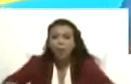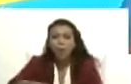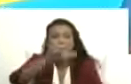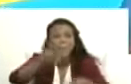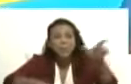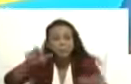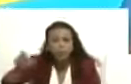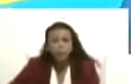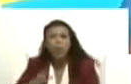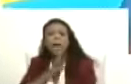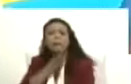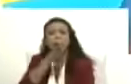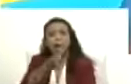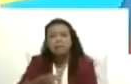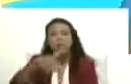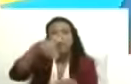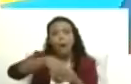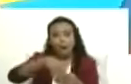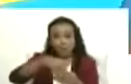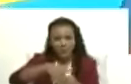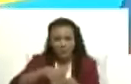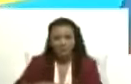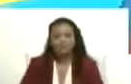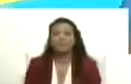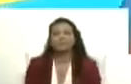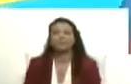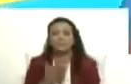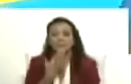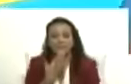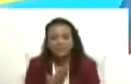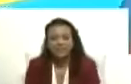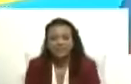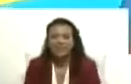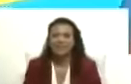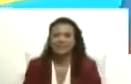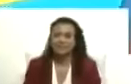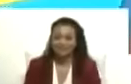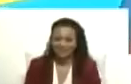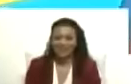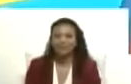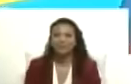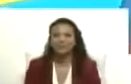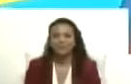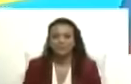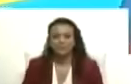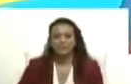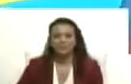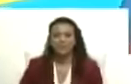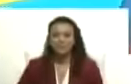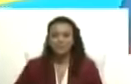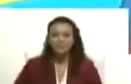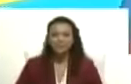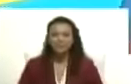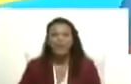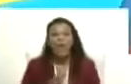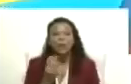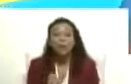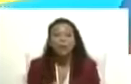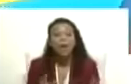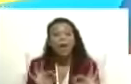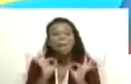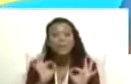de venezolanas y venezolanos que hoy acudieron a votar en el referendo consultivo. Y muy